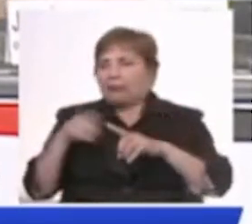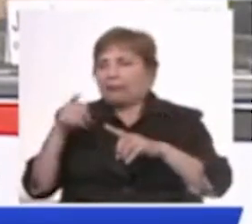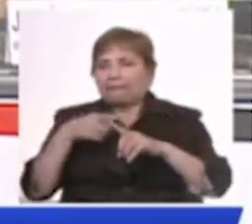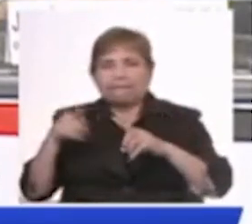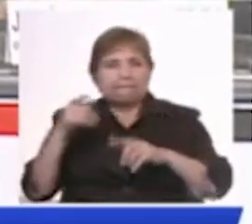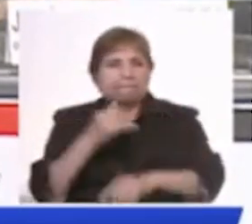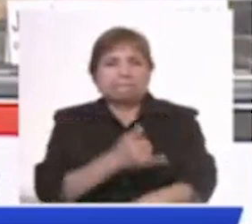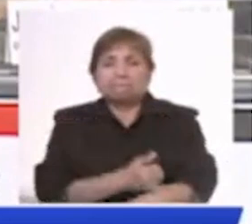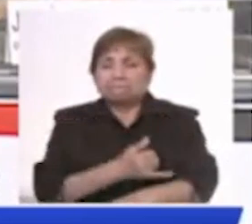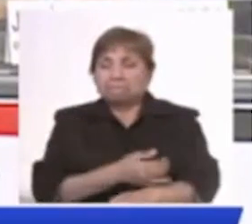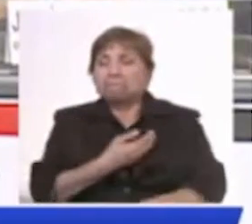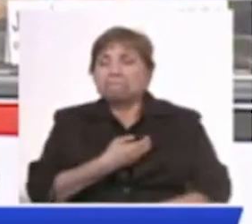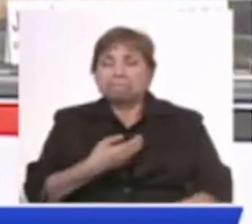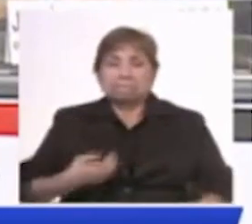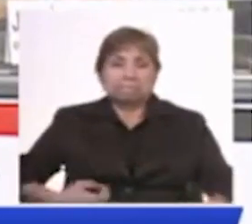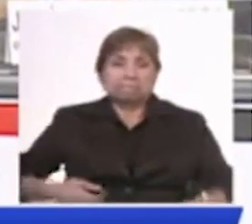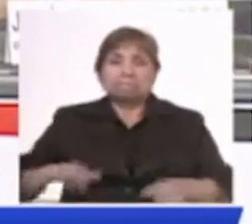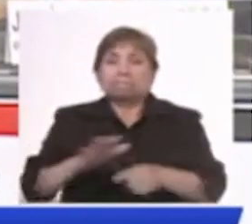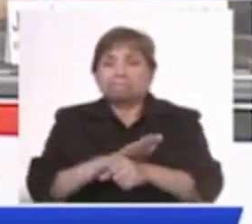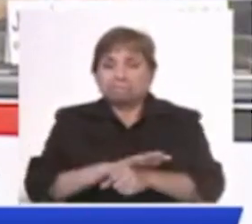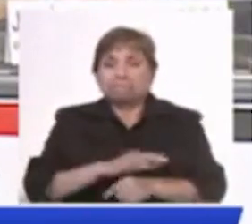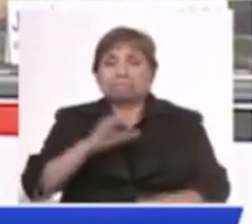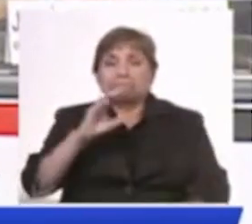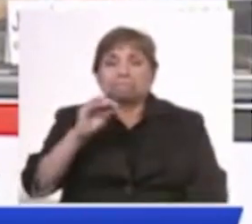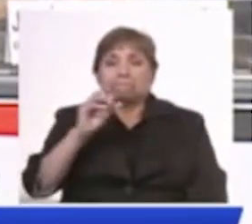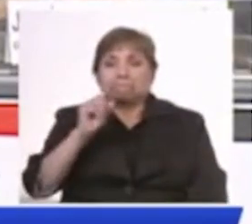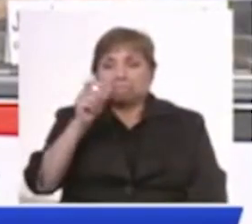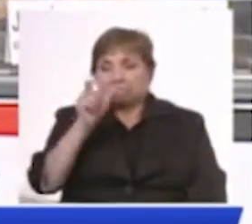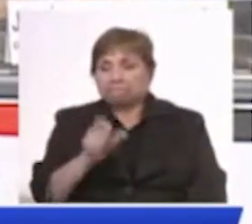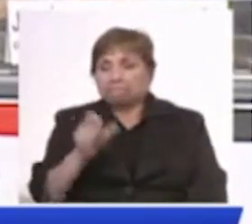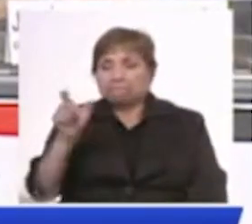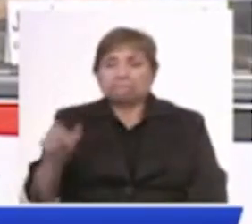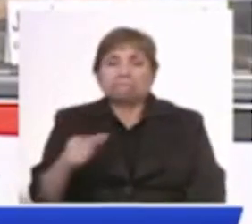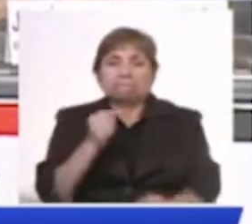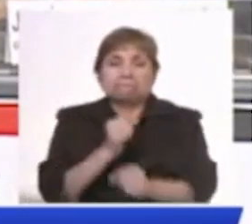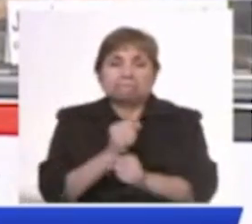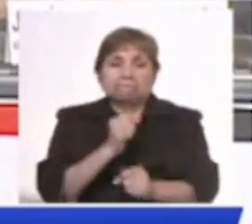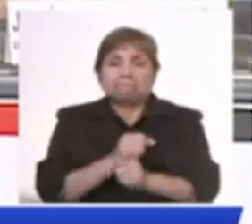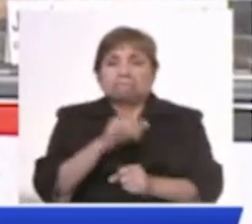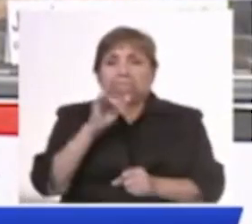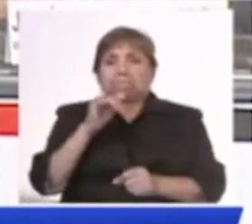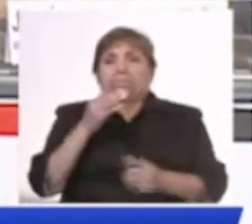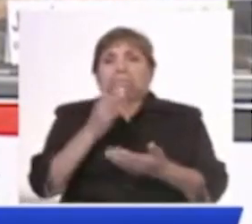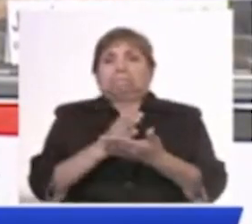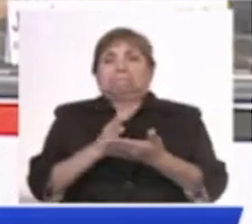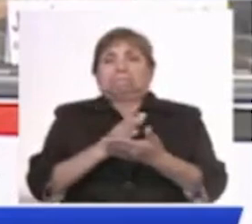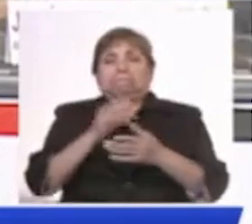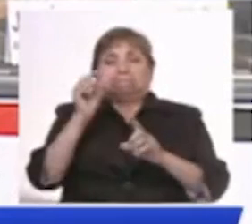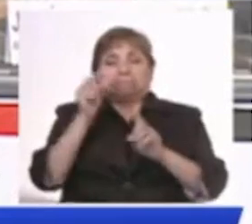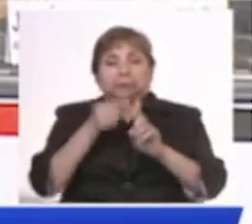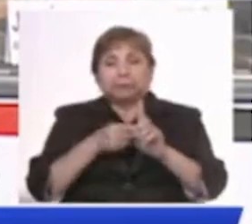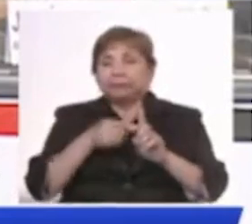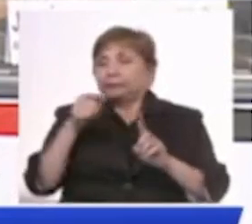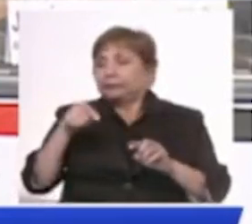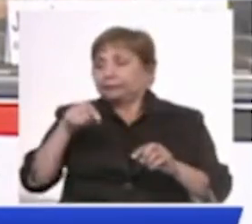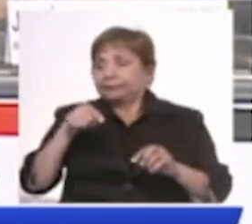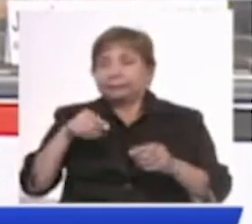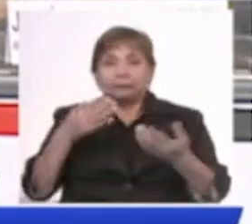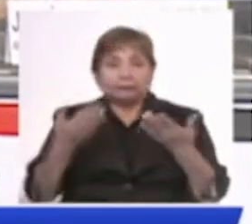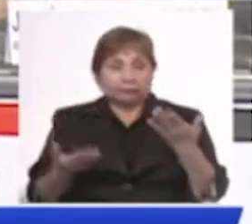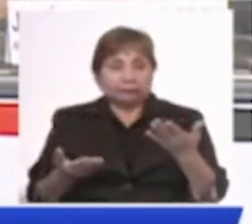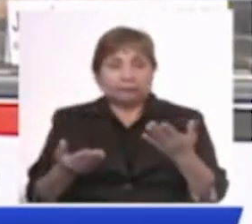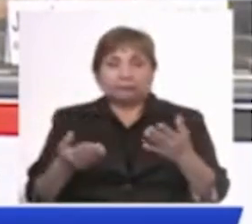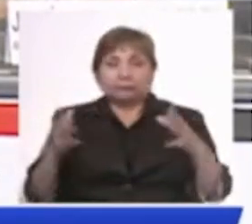diferentes entidades del Estado que cubren sus costos de su personal y particularmente incluso acá ha habido